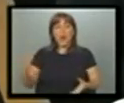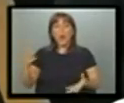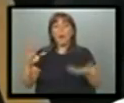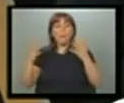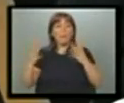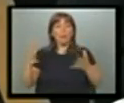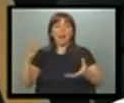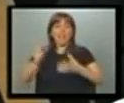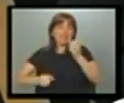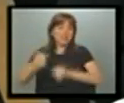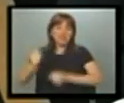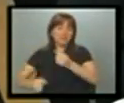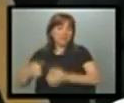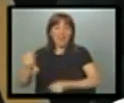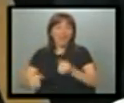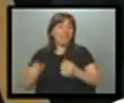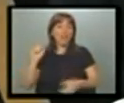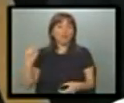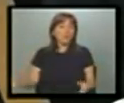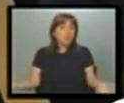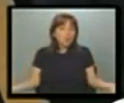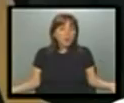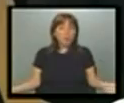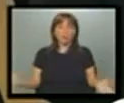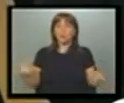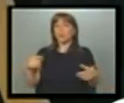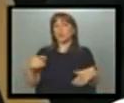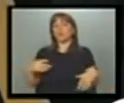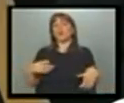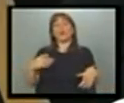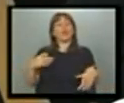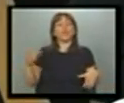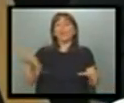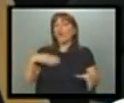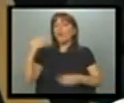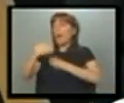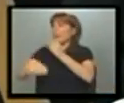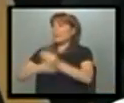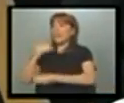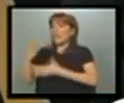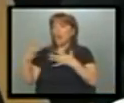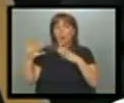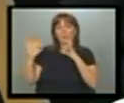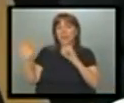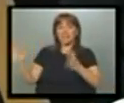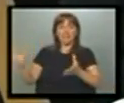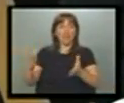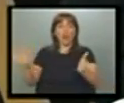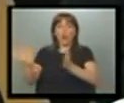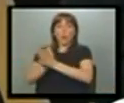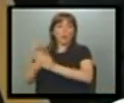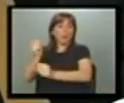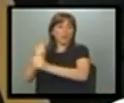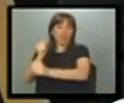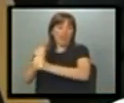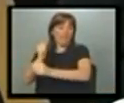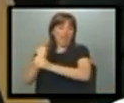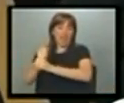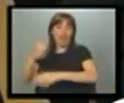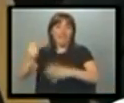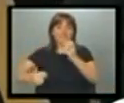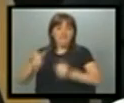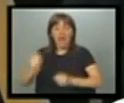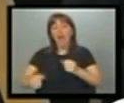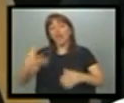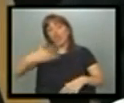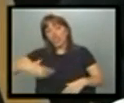casos son familiares, hasta el camionero que saca la leche, hasta, bueno, después lo que es la distribución. Hay mucha gente trabajando en los